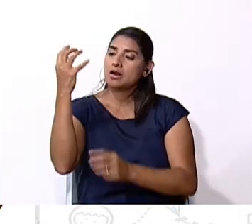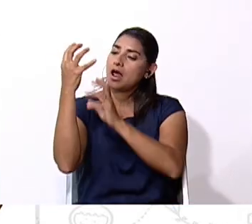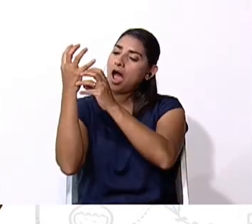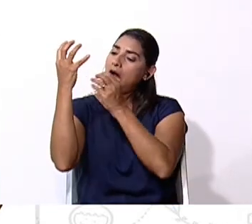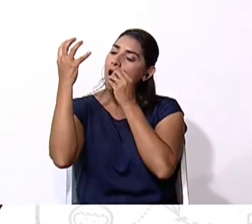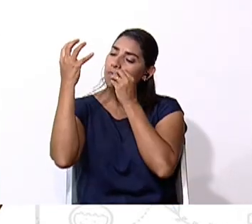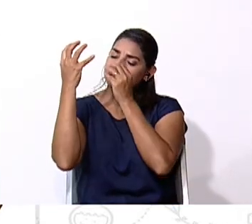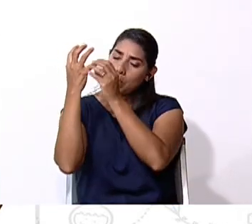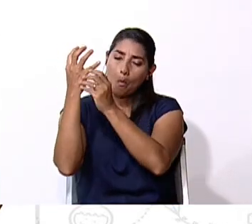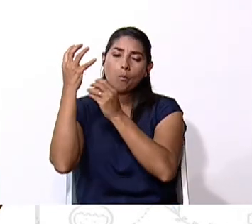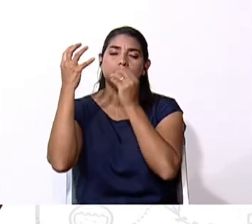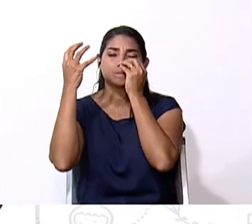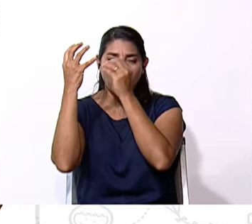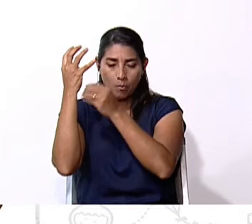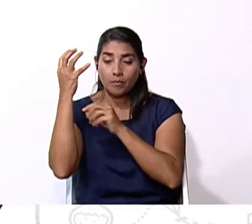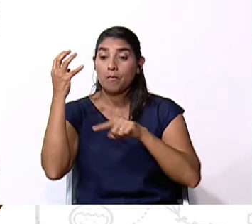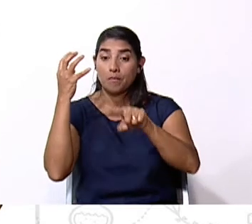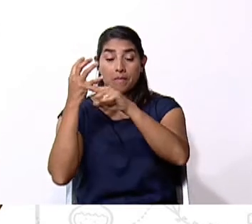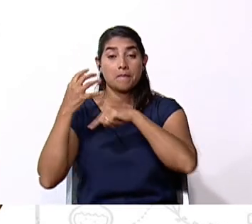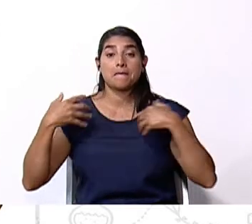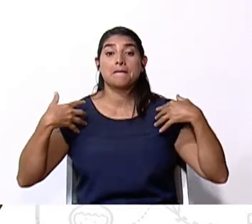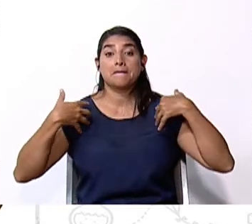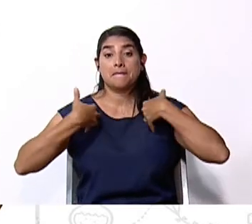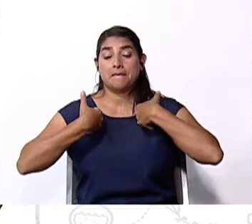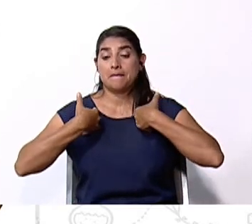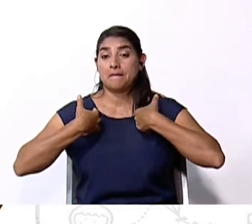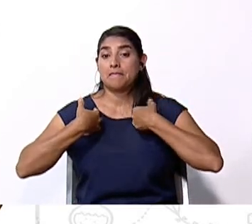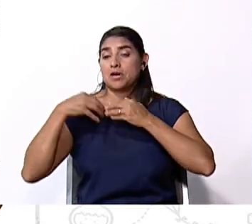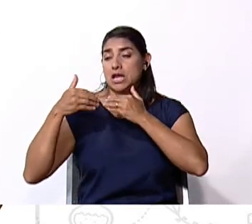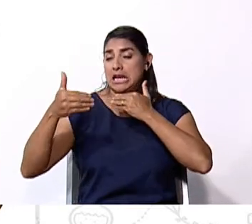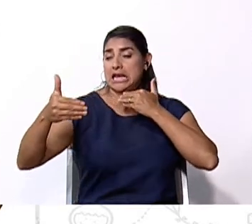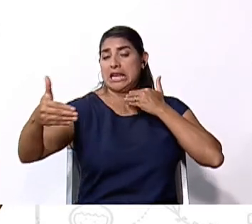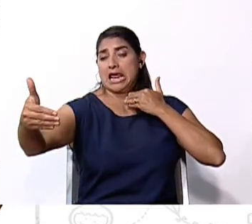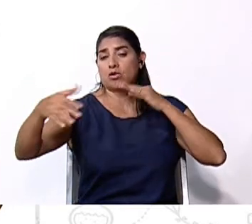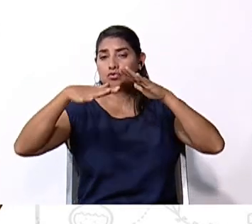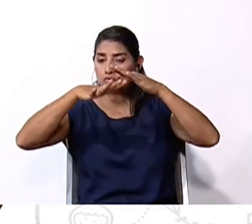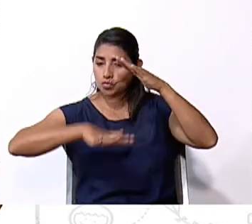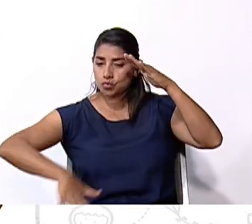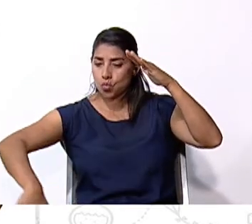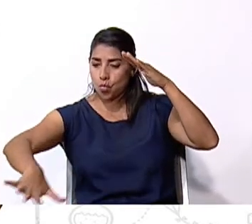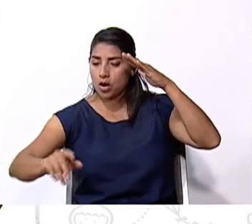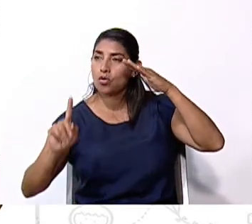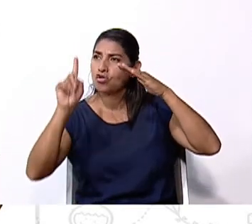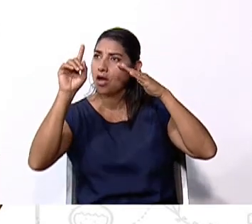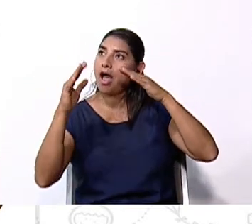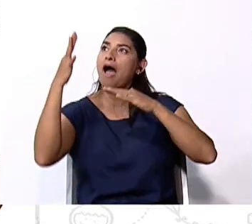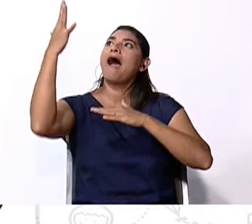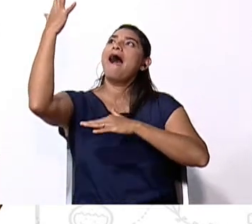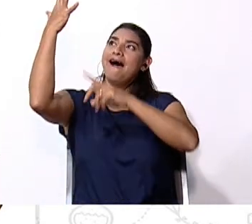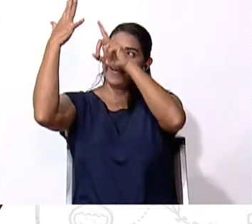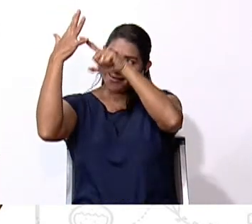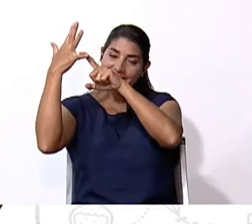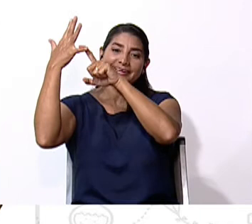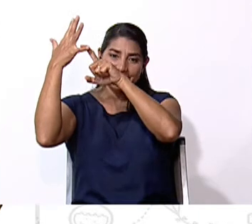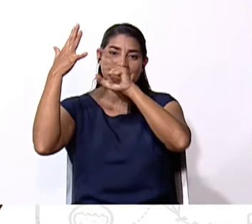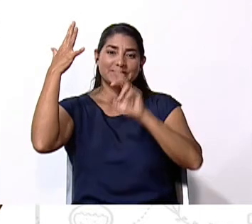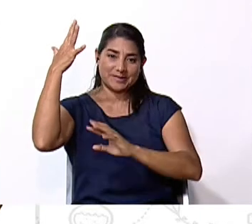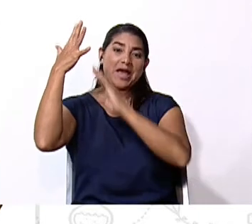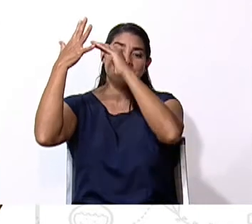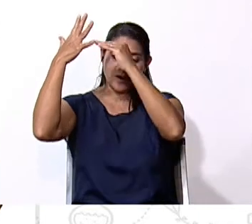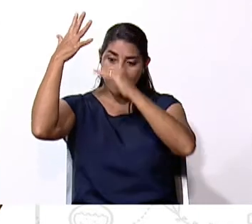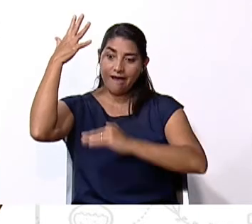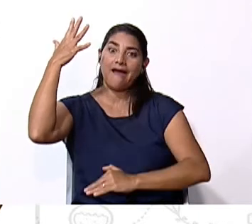de árboles, estos mamíferos viven lejos del suelo y arriba de los árboles.